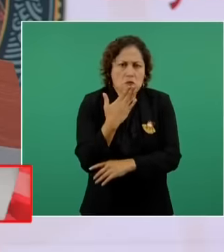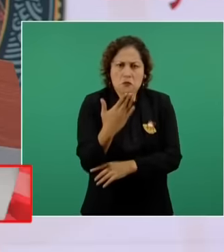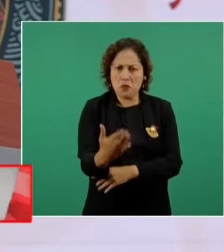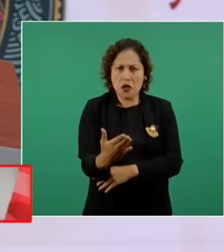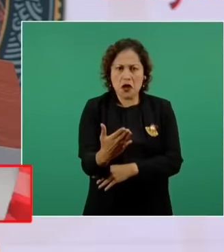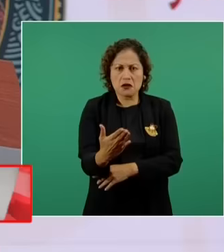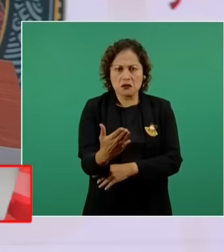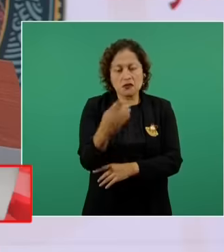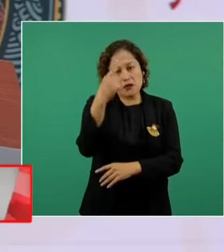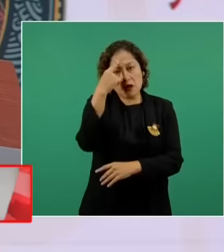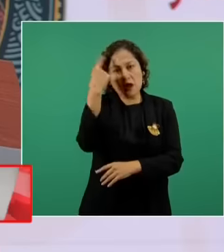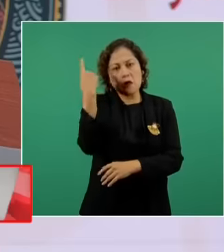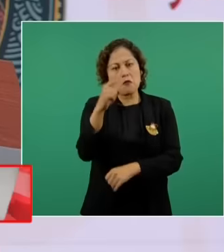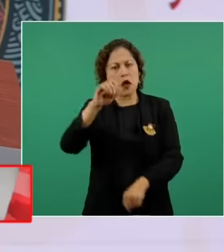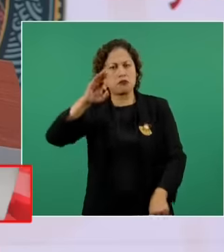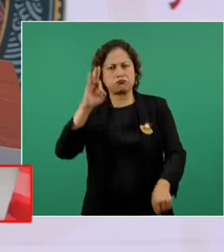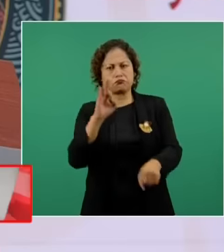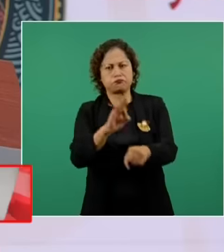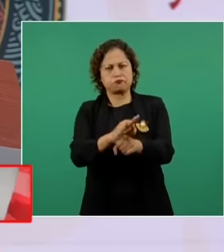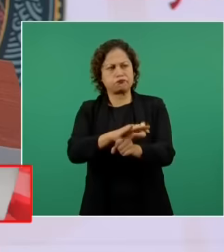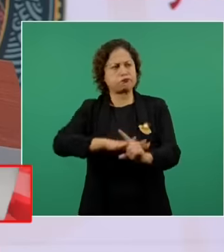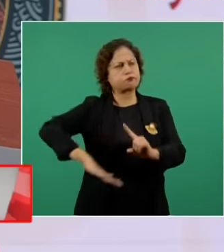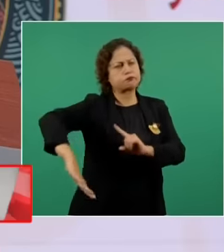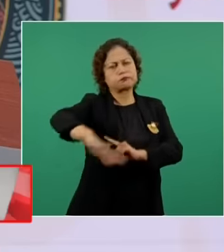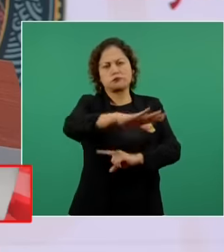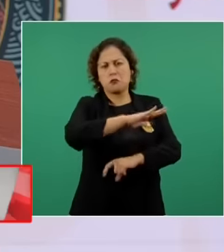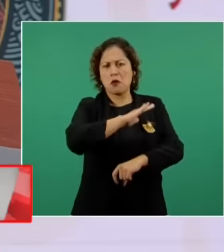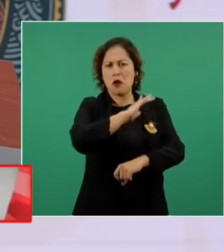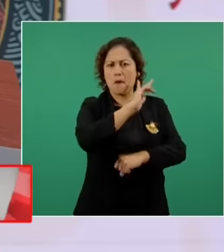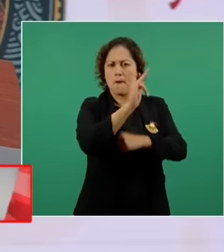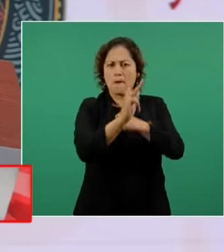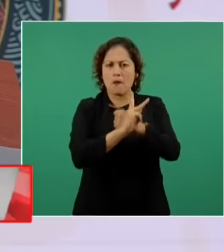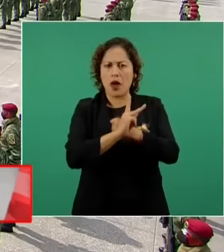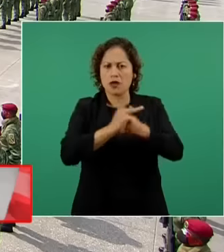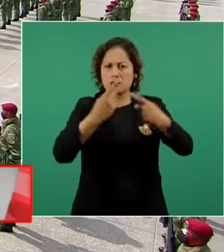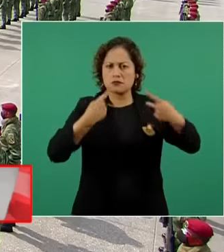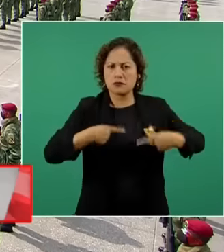bien del pueblo al que se debía.